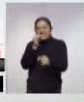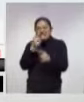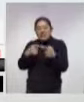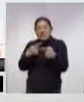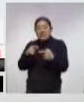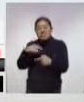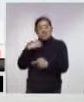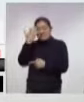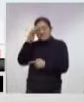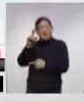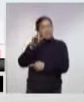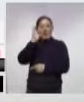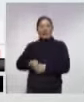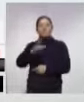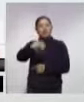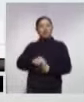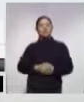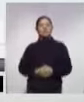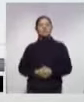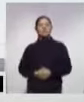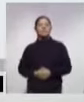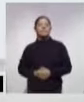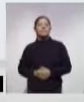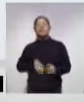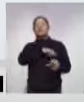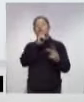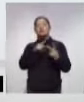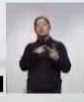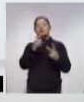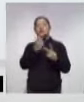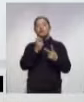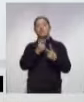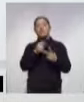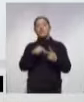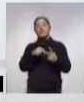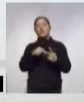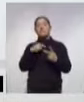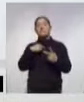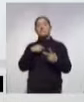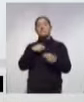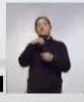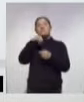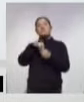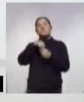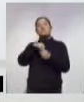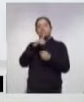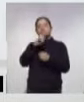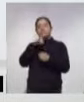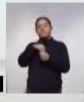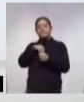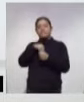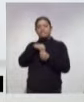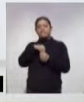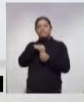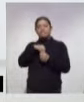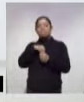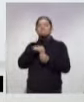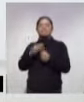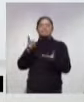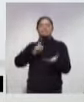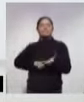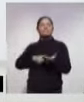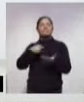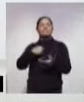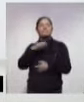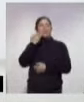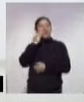de aceptarla, ¿no? Número dos, configuremos nuestra privacidad dentro de nuestras redes sociales. Es